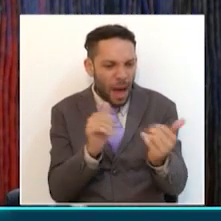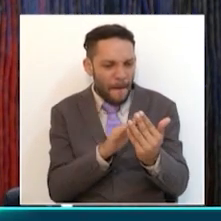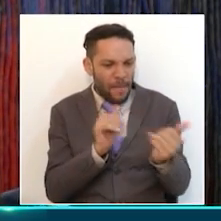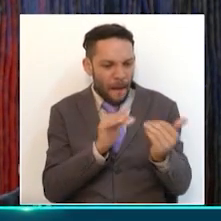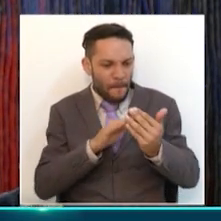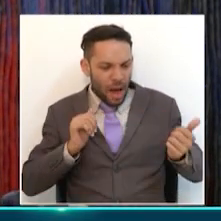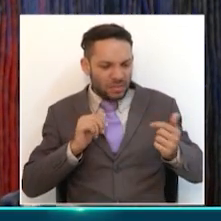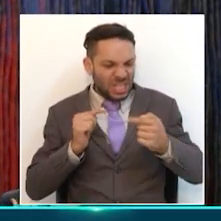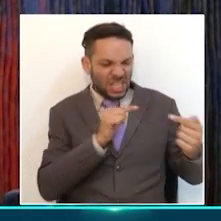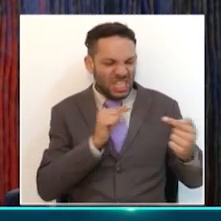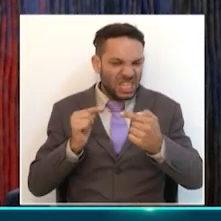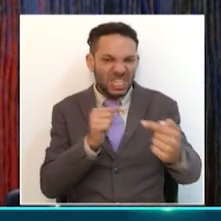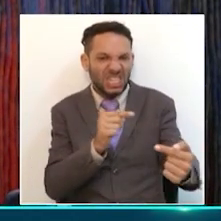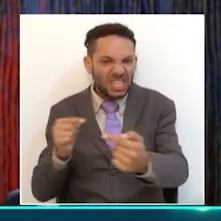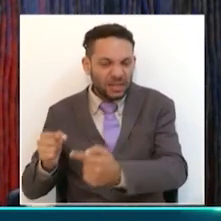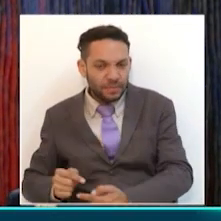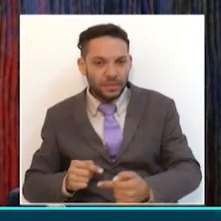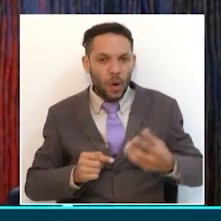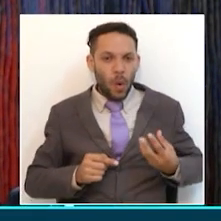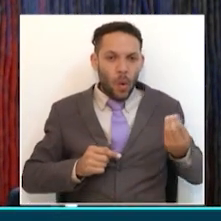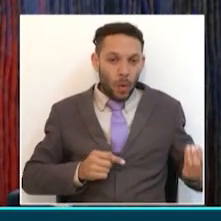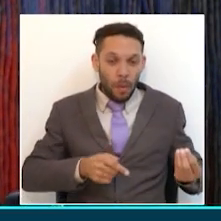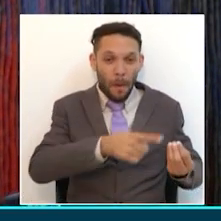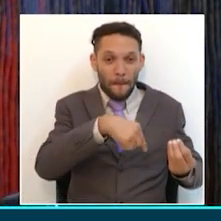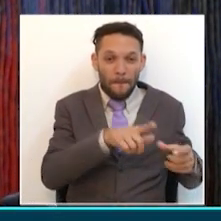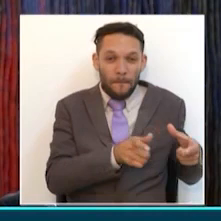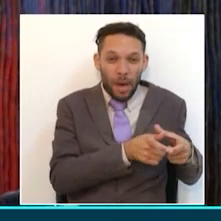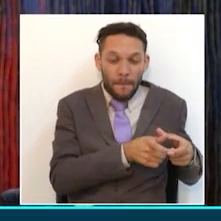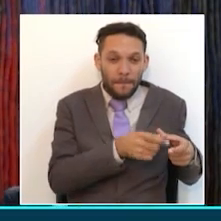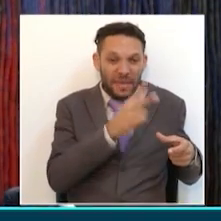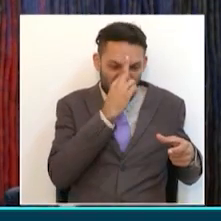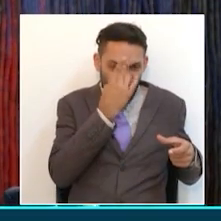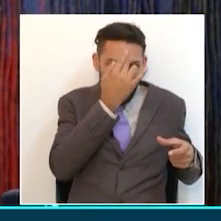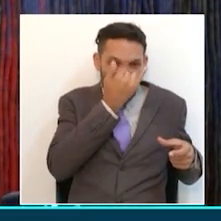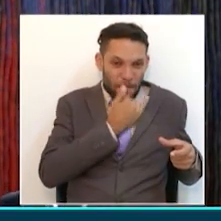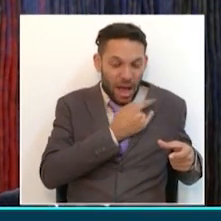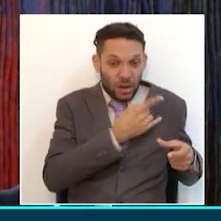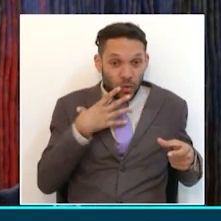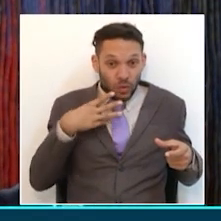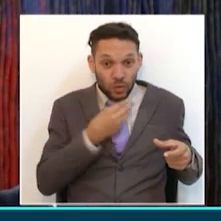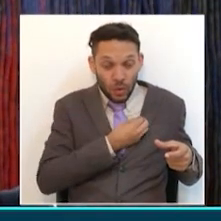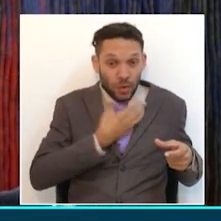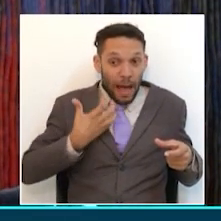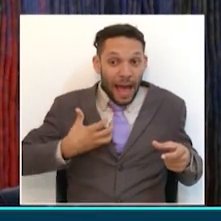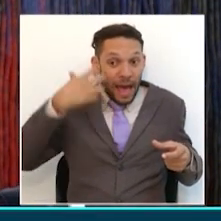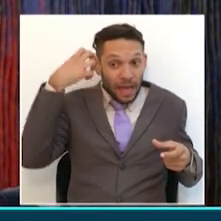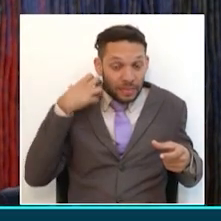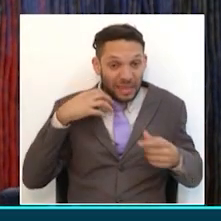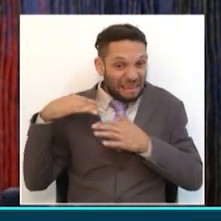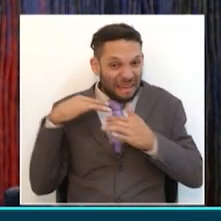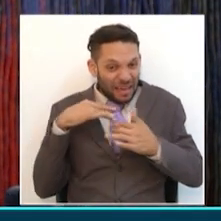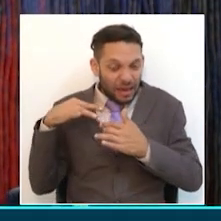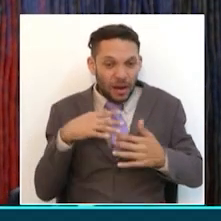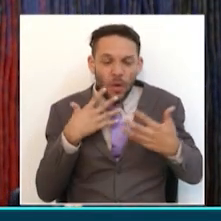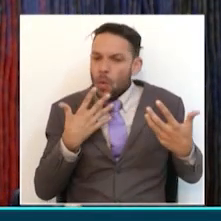colombianos. Ellos se equivocan. Nuestro país no quiere volver al pasado y este gobierno no va a permitir que